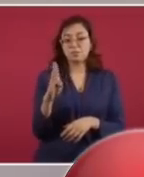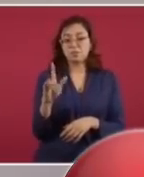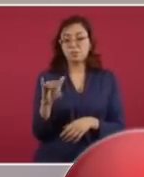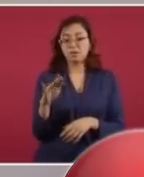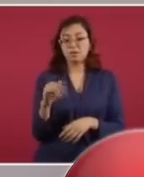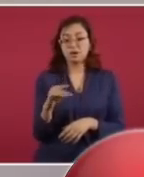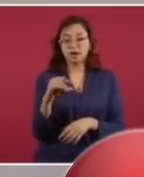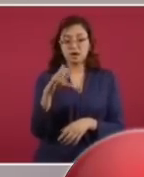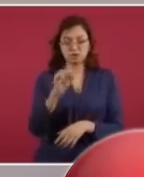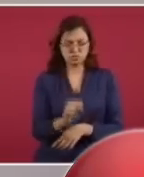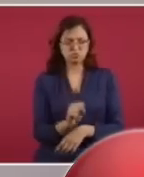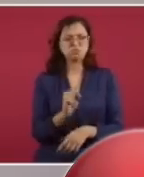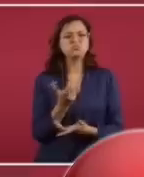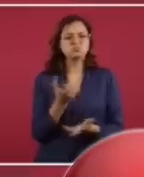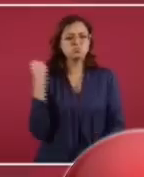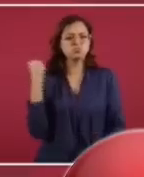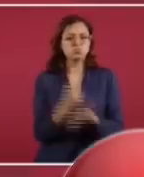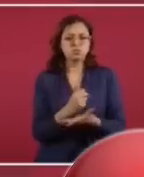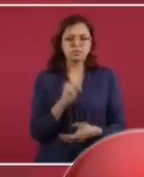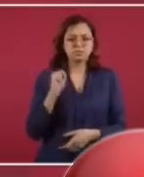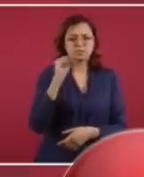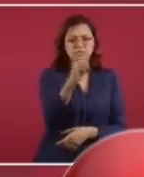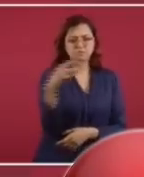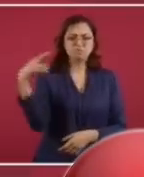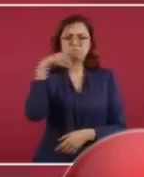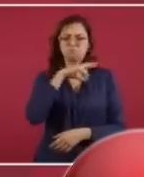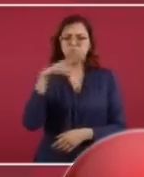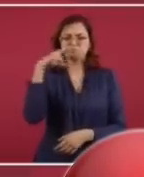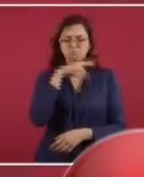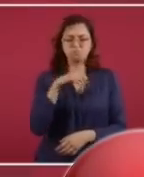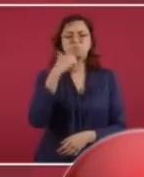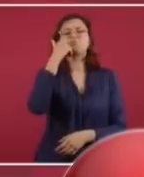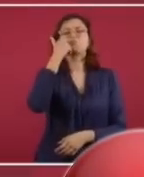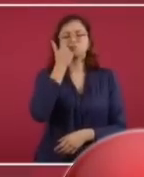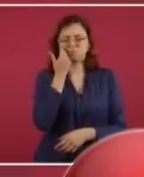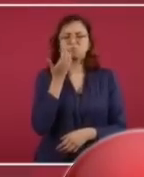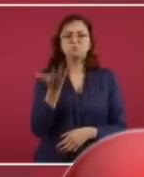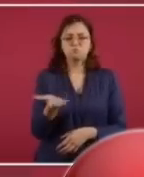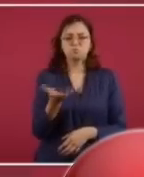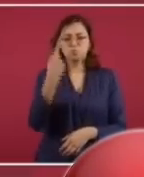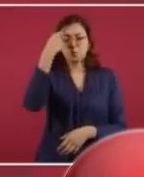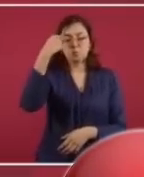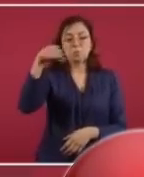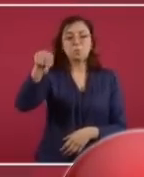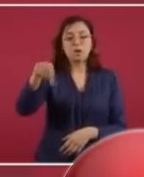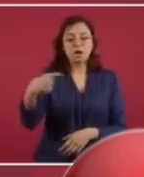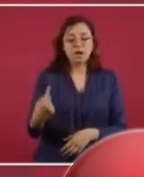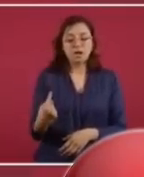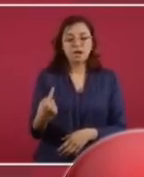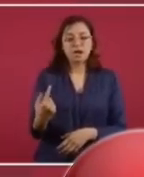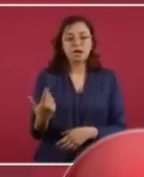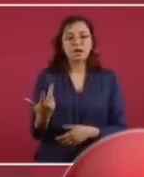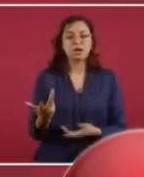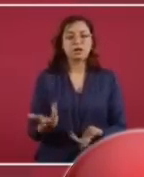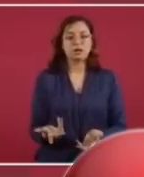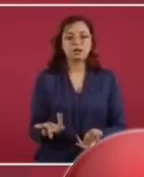del tratado y que se haga lo más pronto posible para que no se